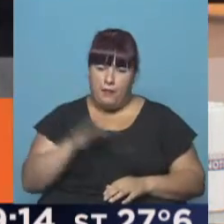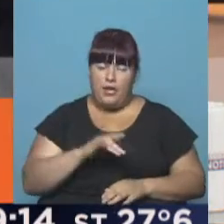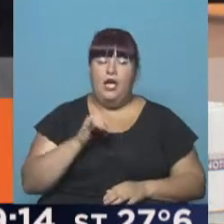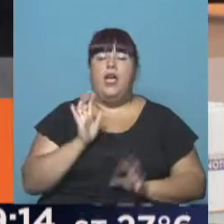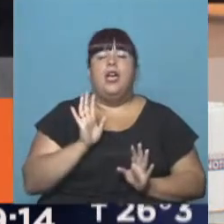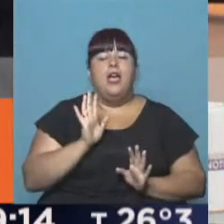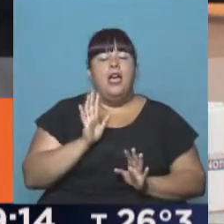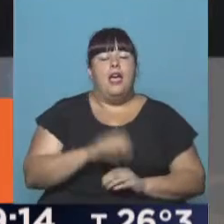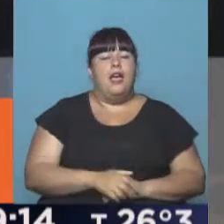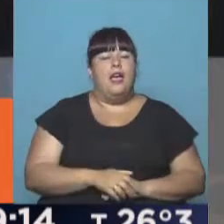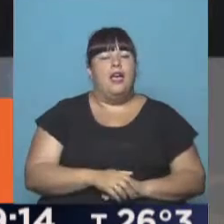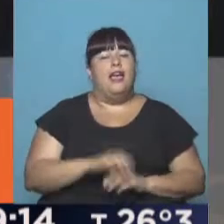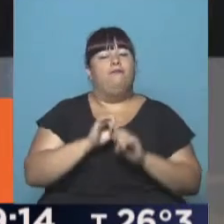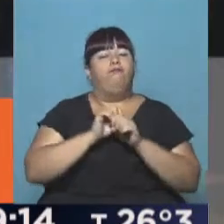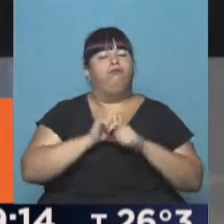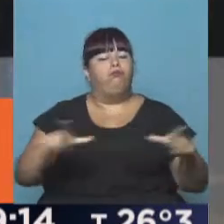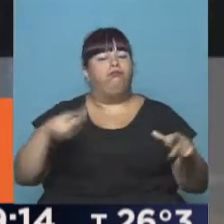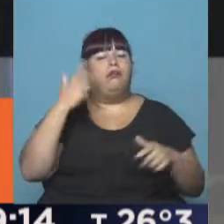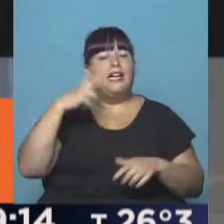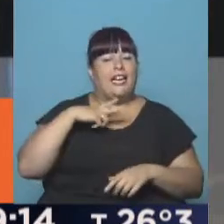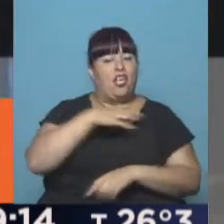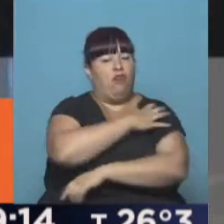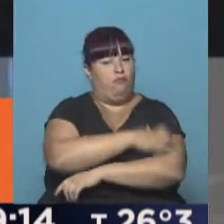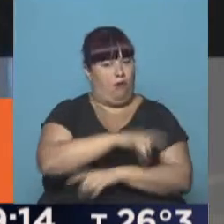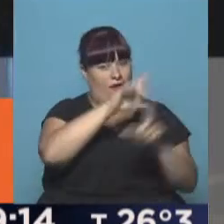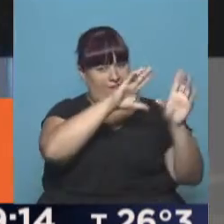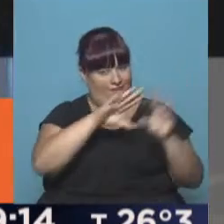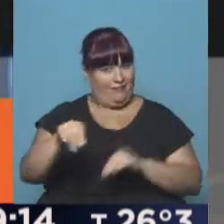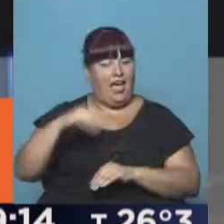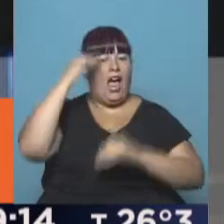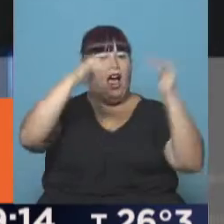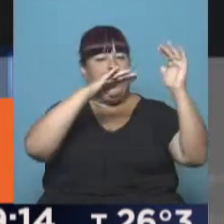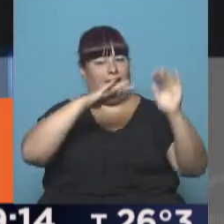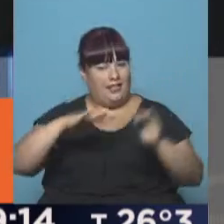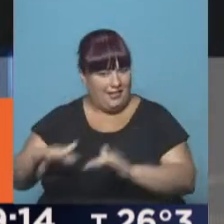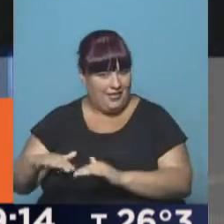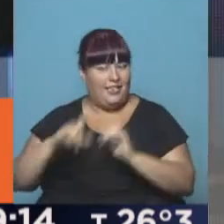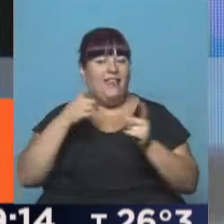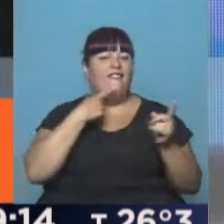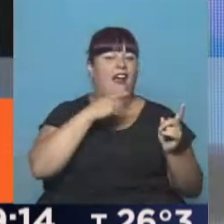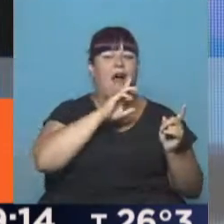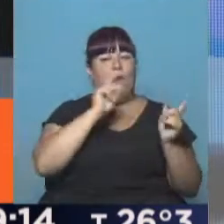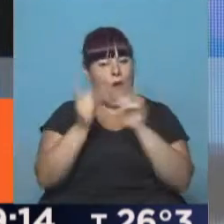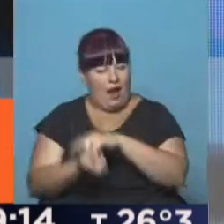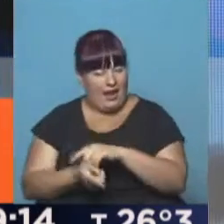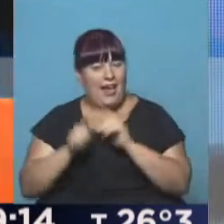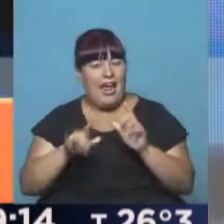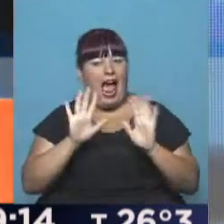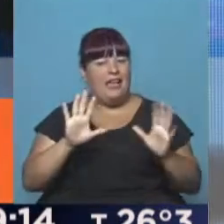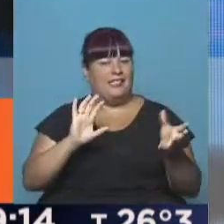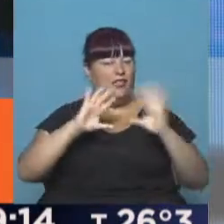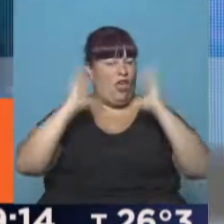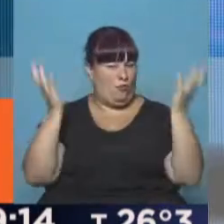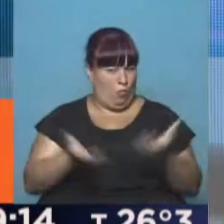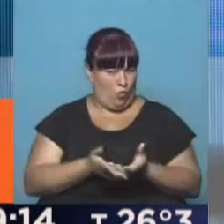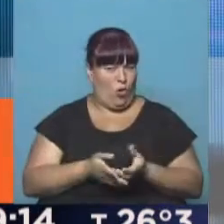comienzo? La epidemia se desplaza de ricos a pobres, de adultos a niños y de varones a mujeres. Esa es la tendencia